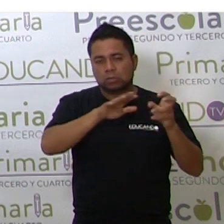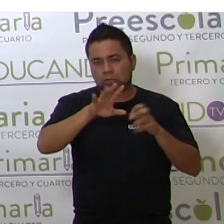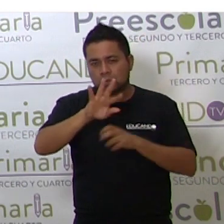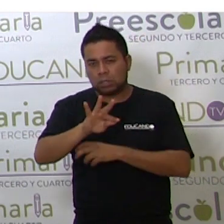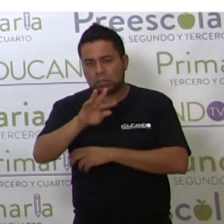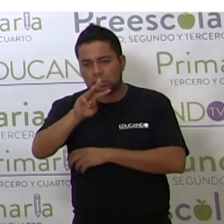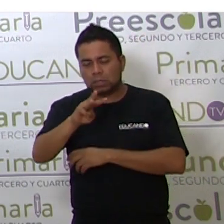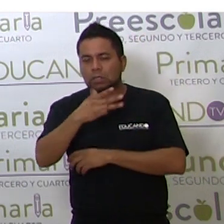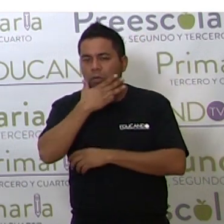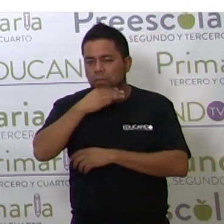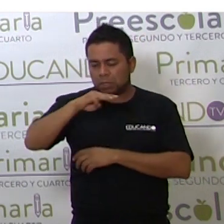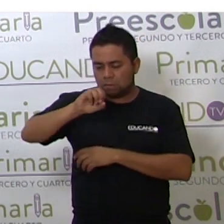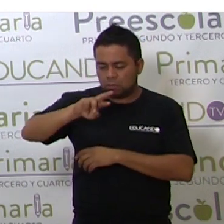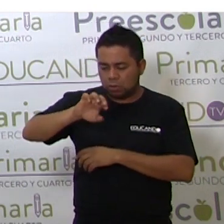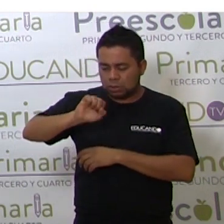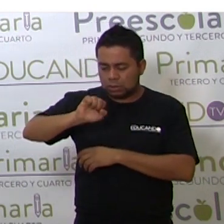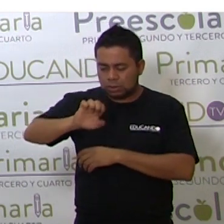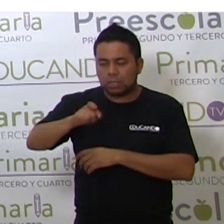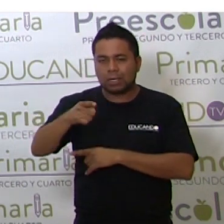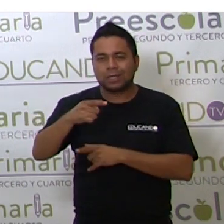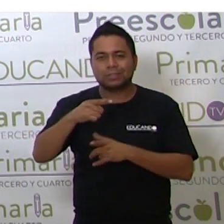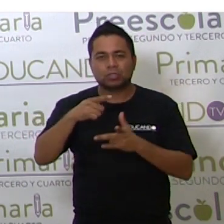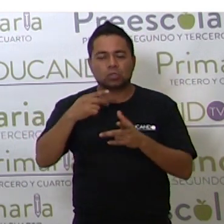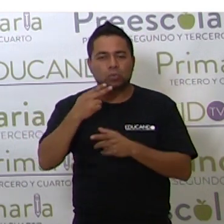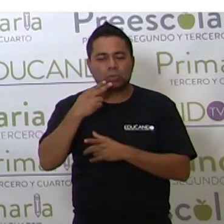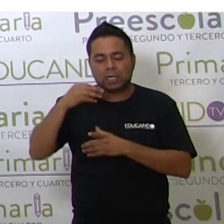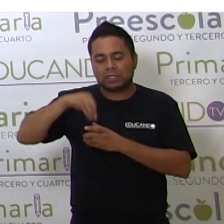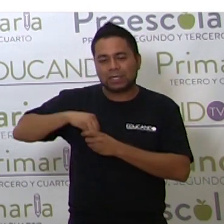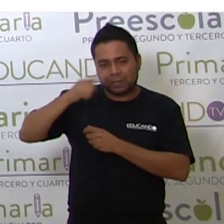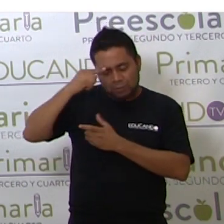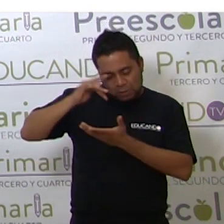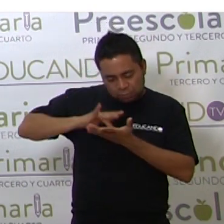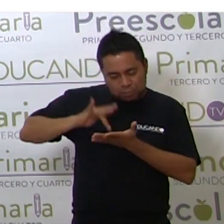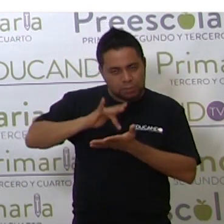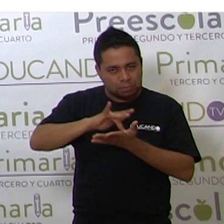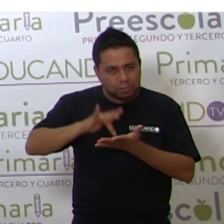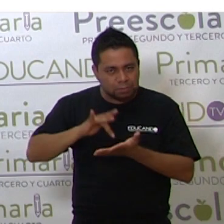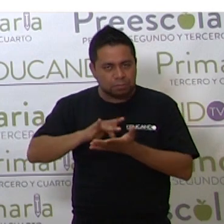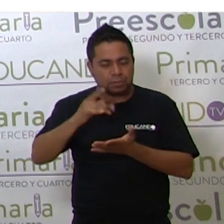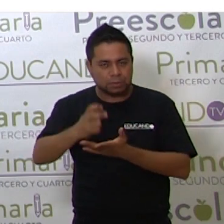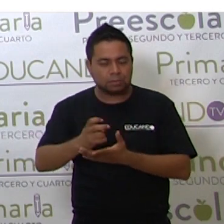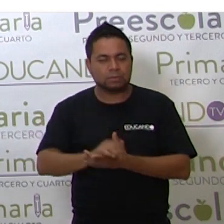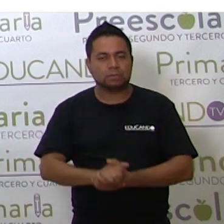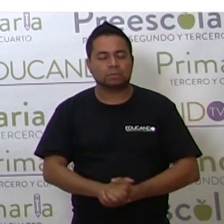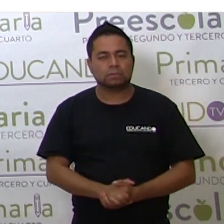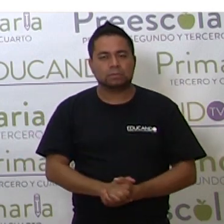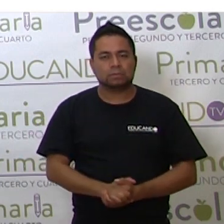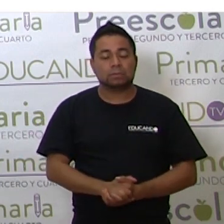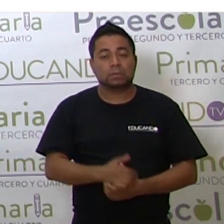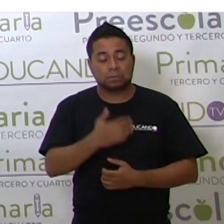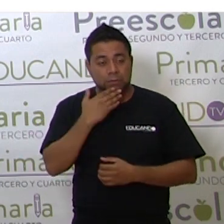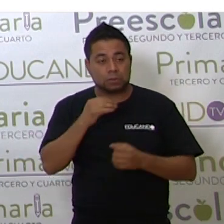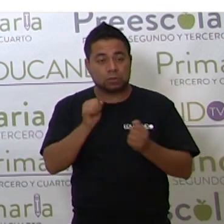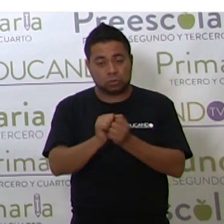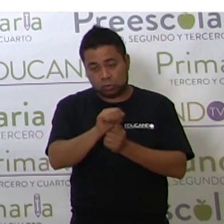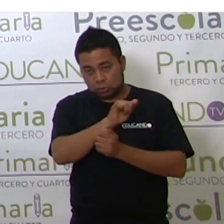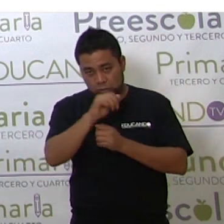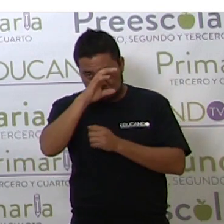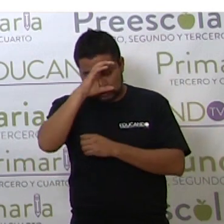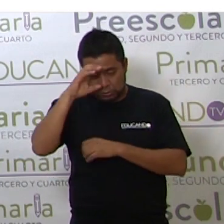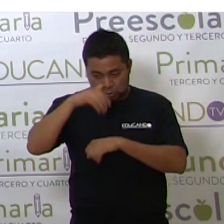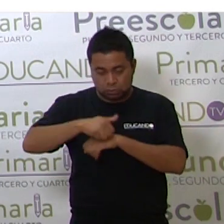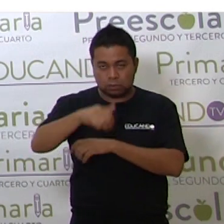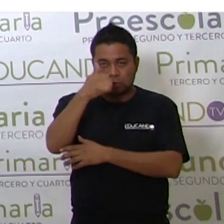morse es el código que se utiliza para manejar este sistema bien con la imagen que sigue la número 6